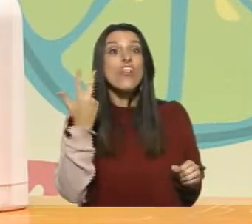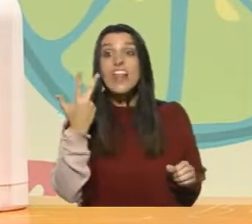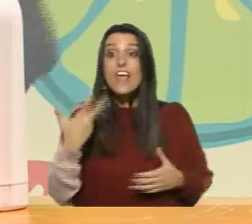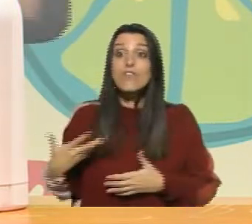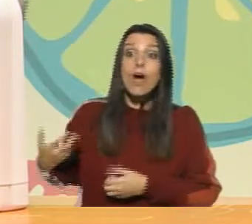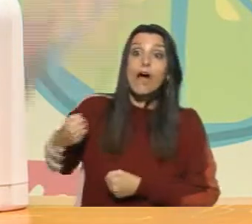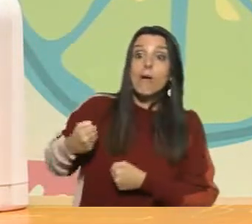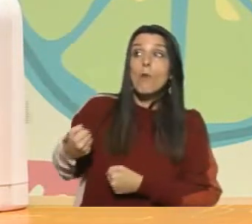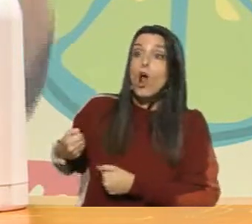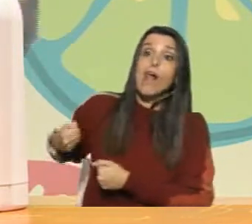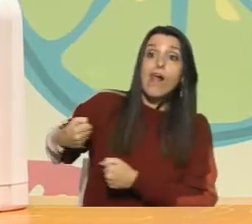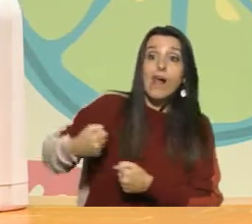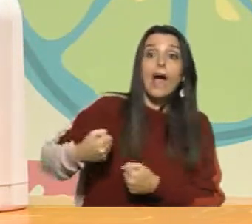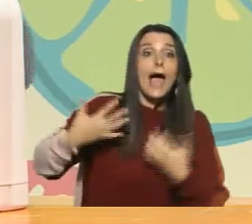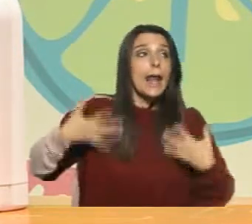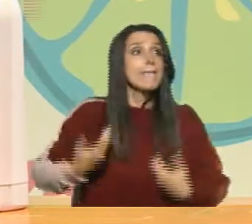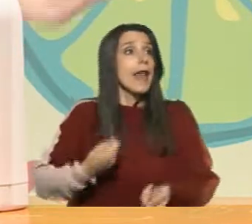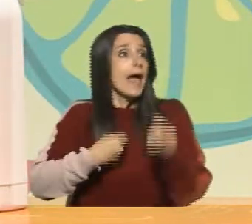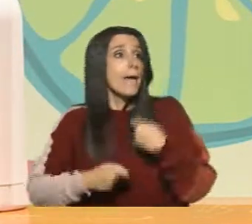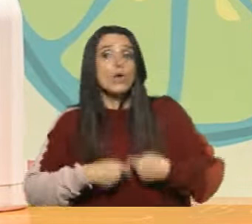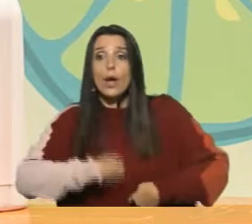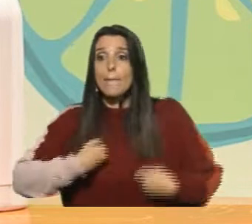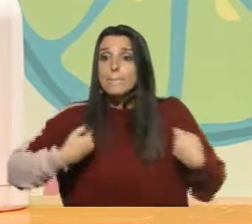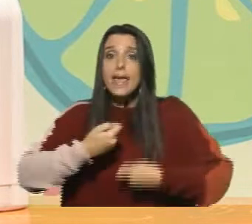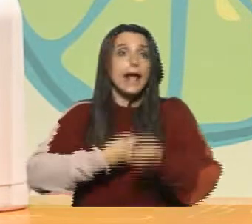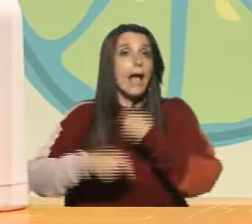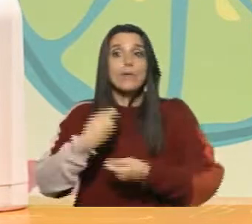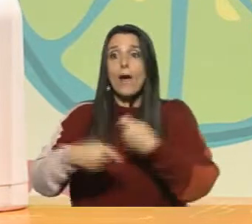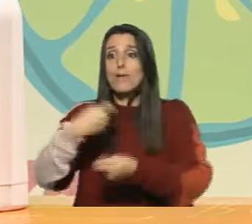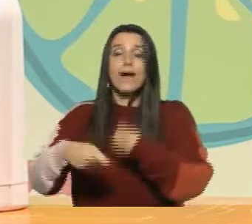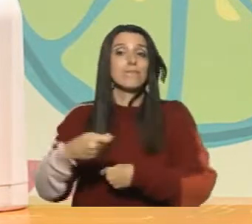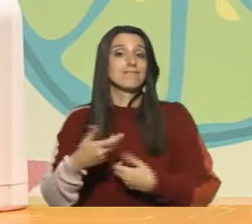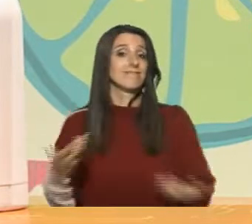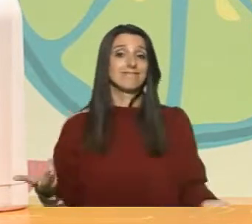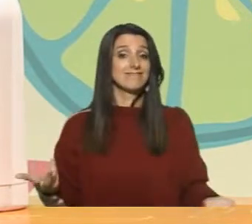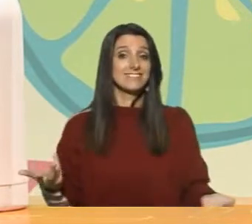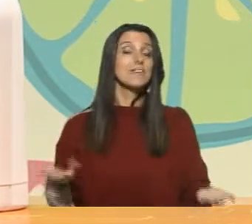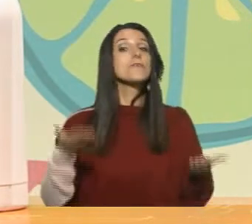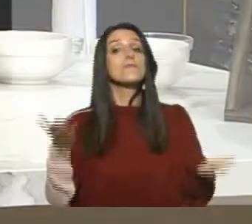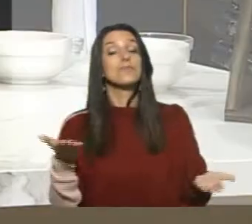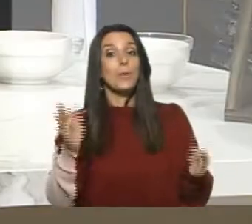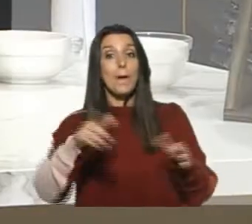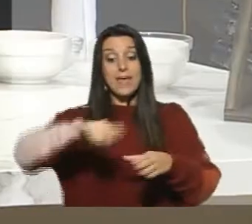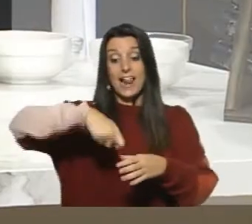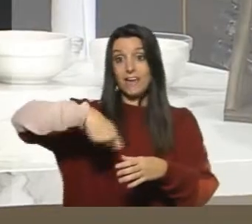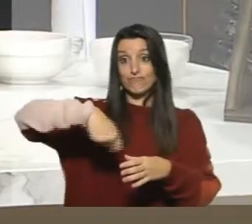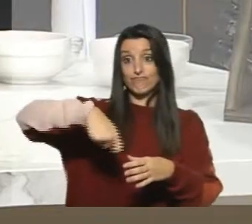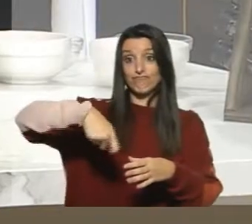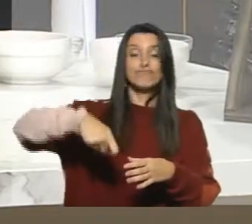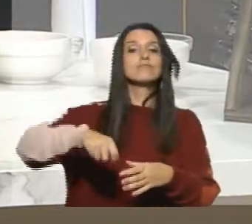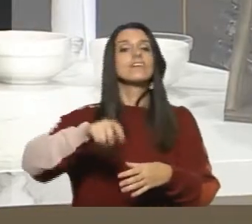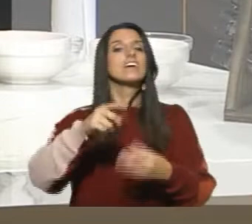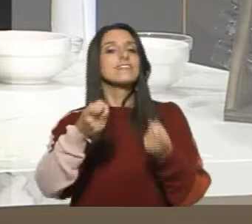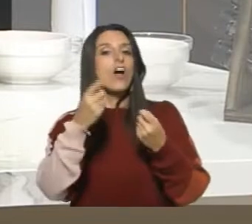cambio de zapato, de remera, de campera, no se puede, no sé, no. Si no. Mira, vas mezclando todo bien, tenés que